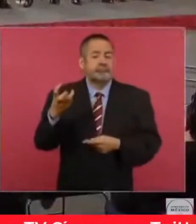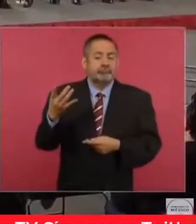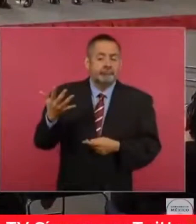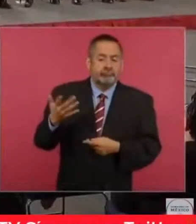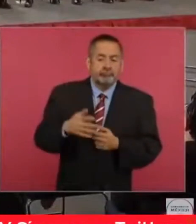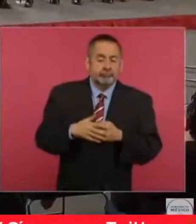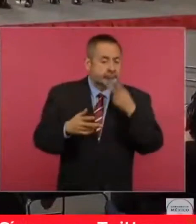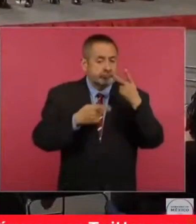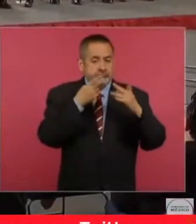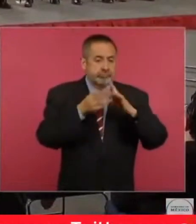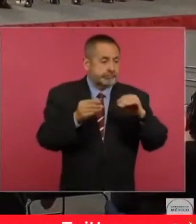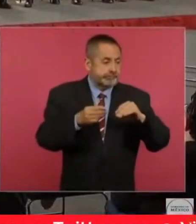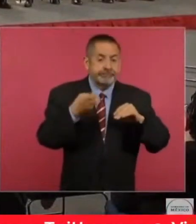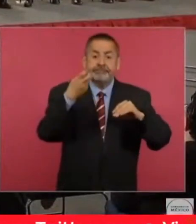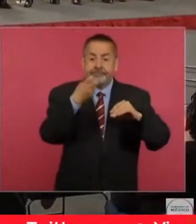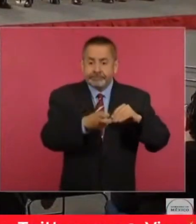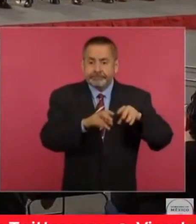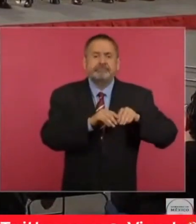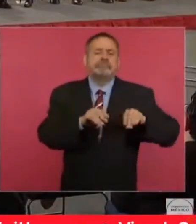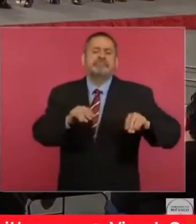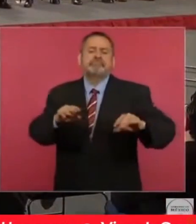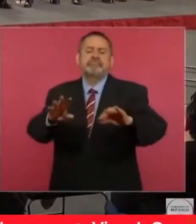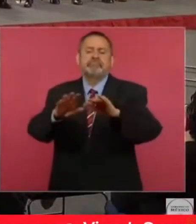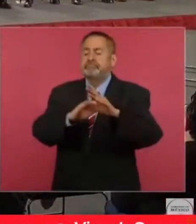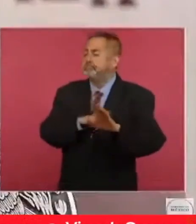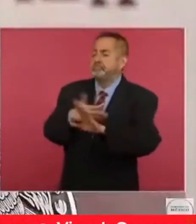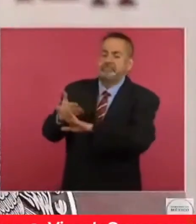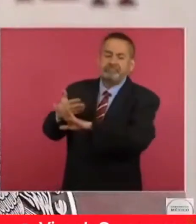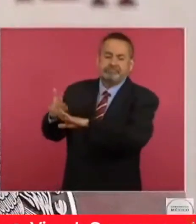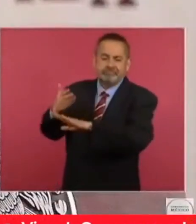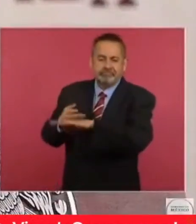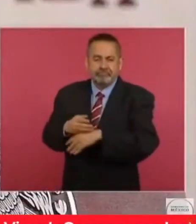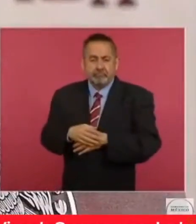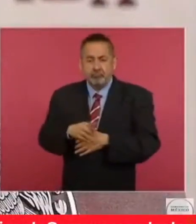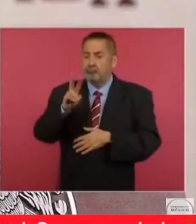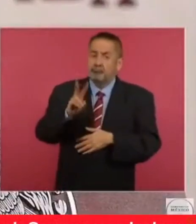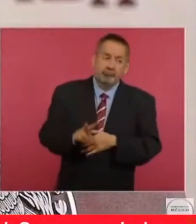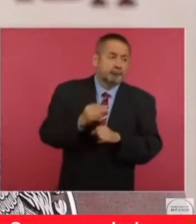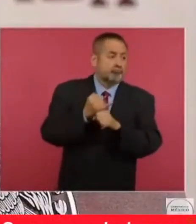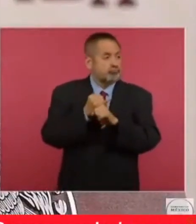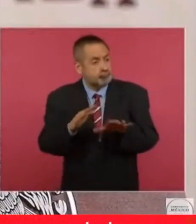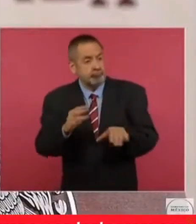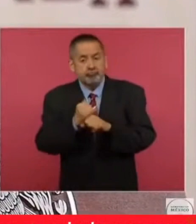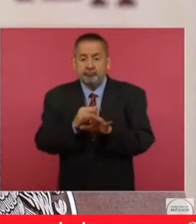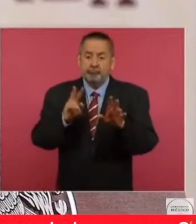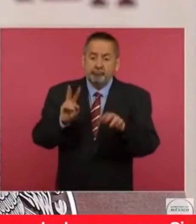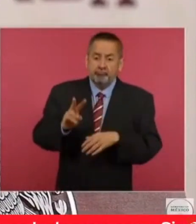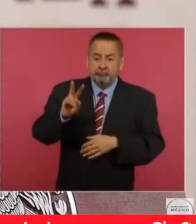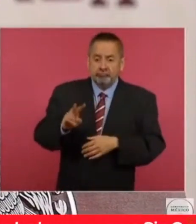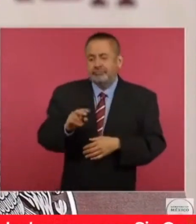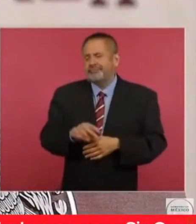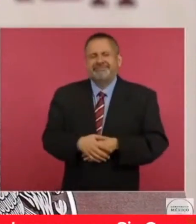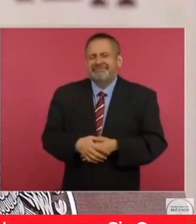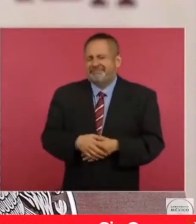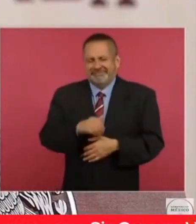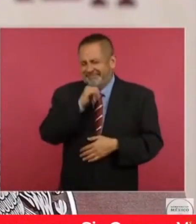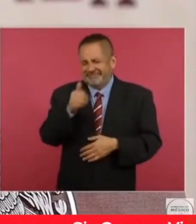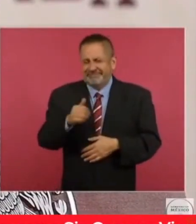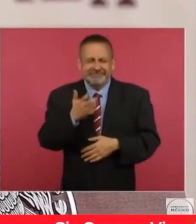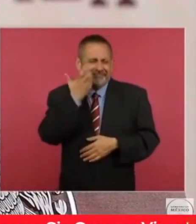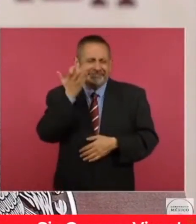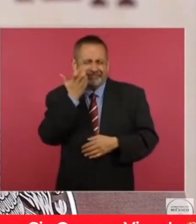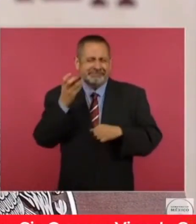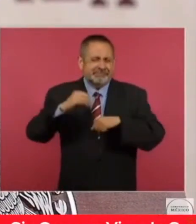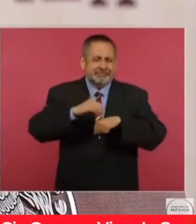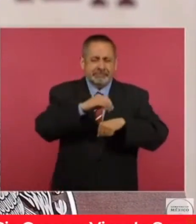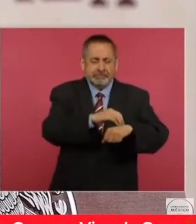comenzó a rodar la campaña de propaganda contra el gobierno, disfrazada de información, como siempre, a través de medios de